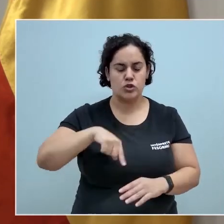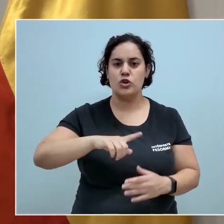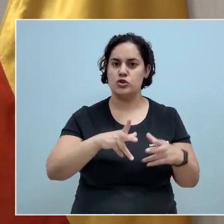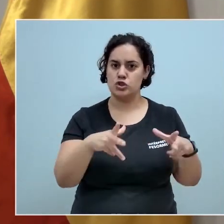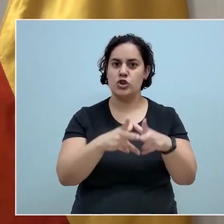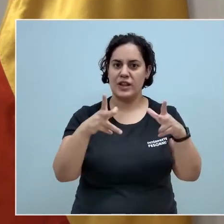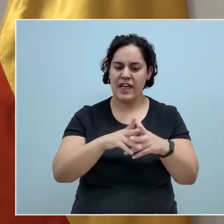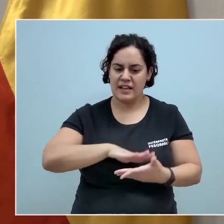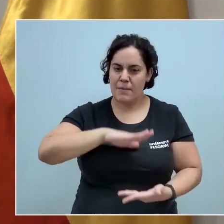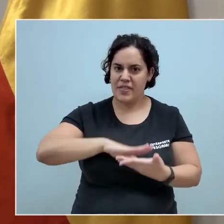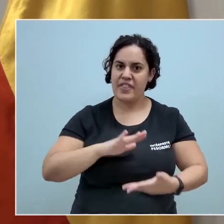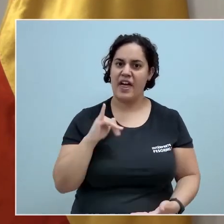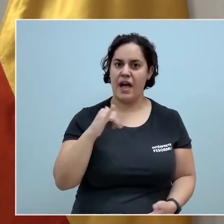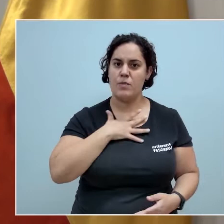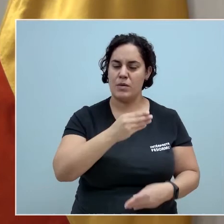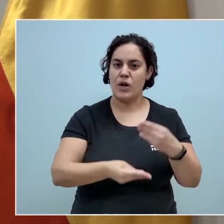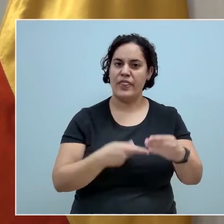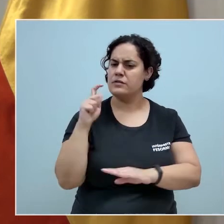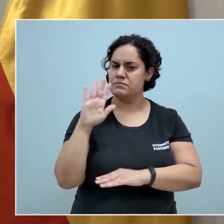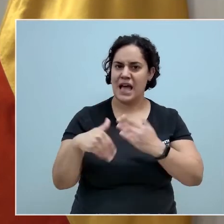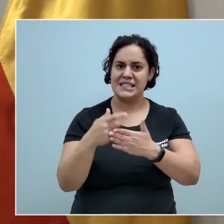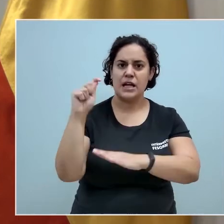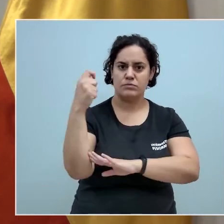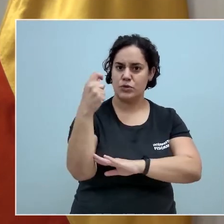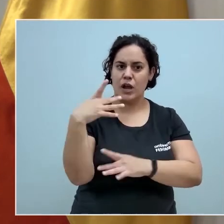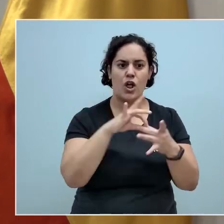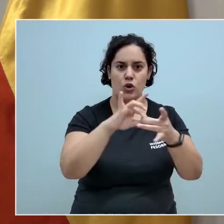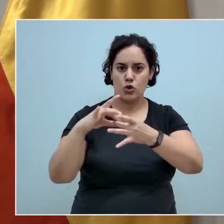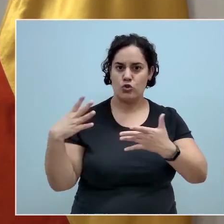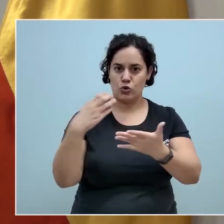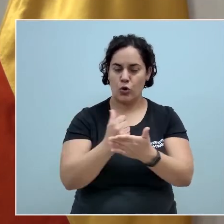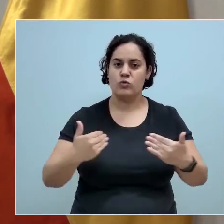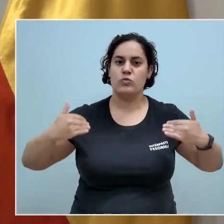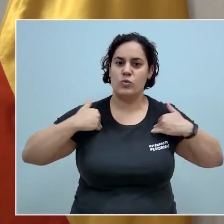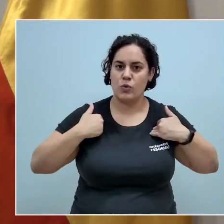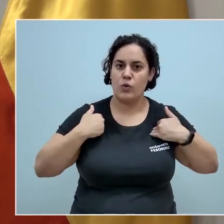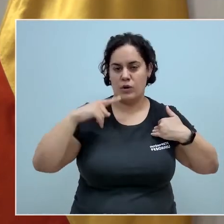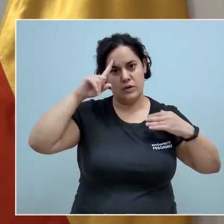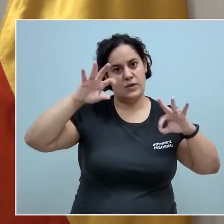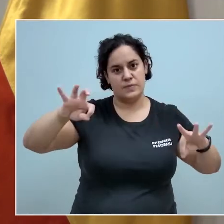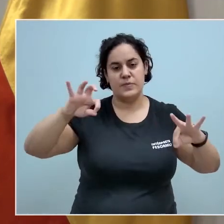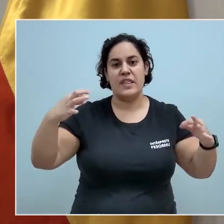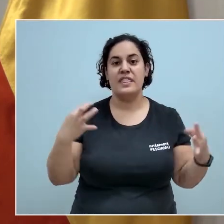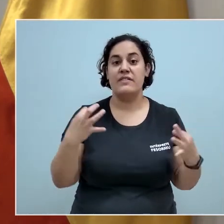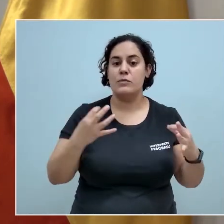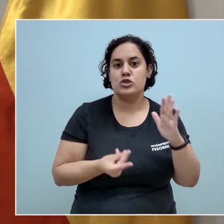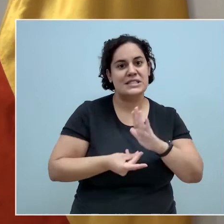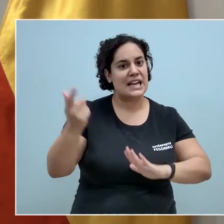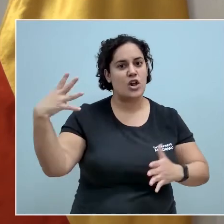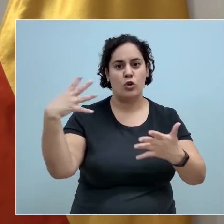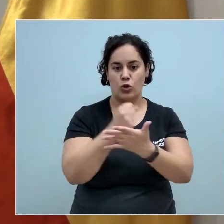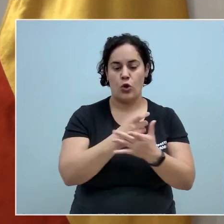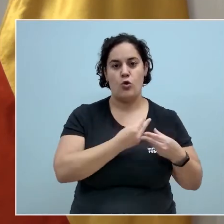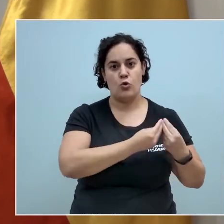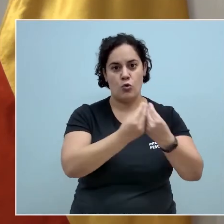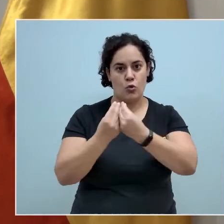sociedad. Vamos a conseguirlo y lo haremos todos juntos. Con responsabilidad y con sensatez debemos salir todos juntos